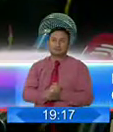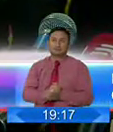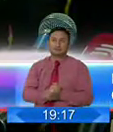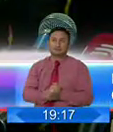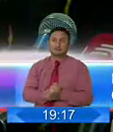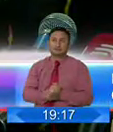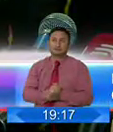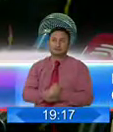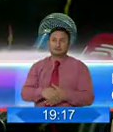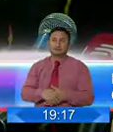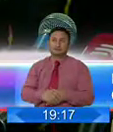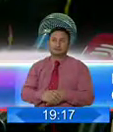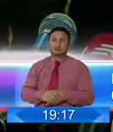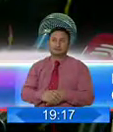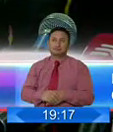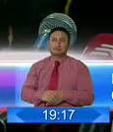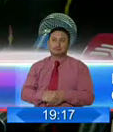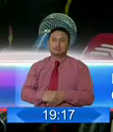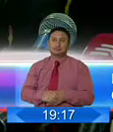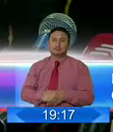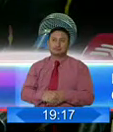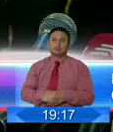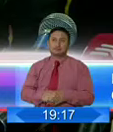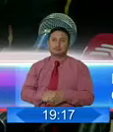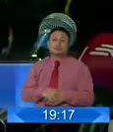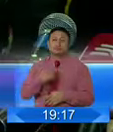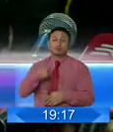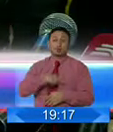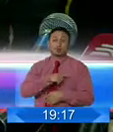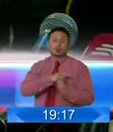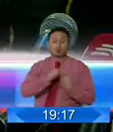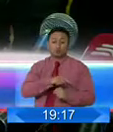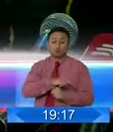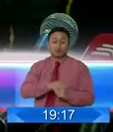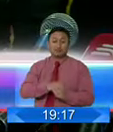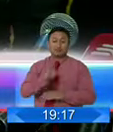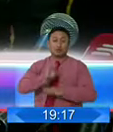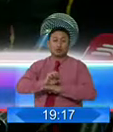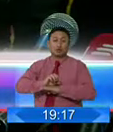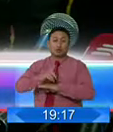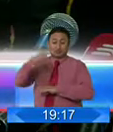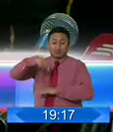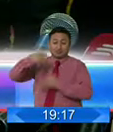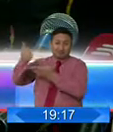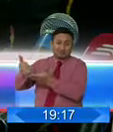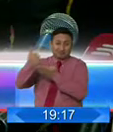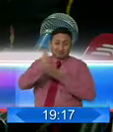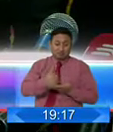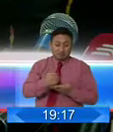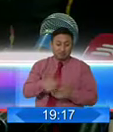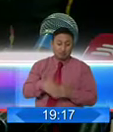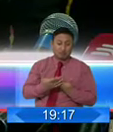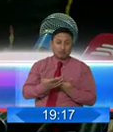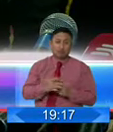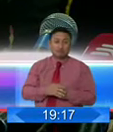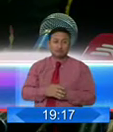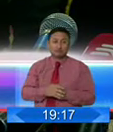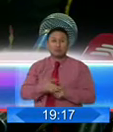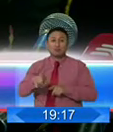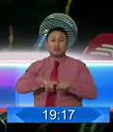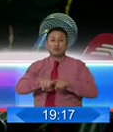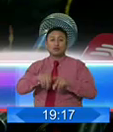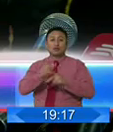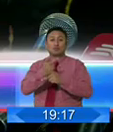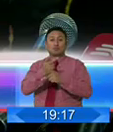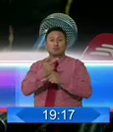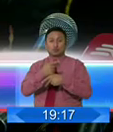podríamos aumentar nuestra presencia en el mercado ecuatoriano sin competencia con los